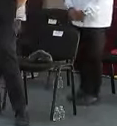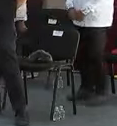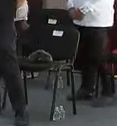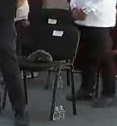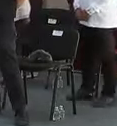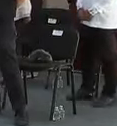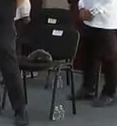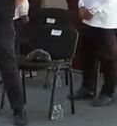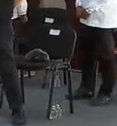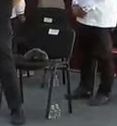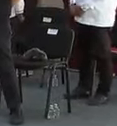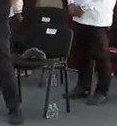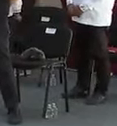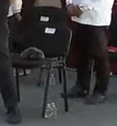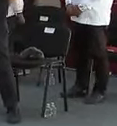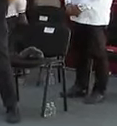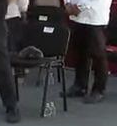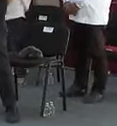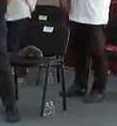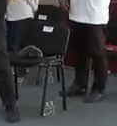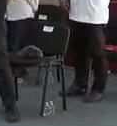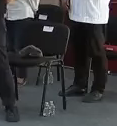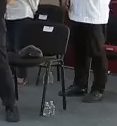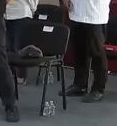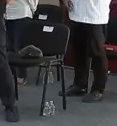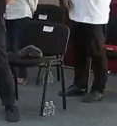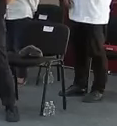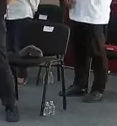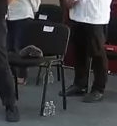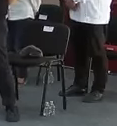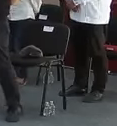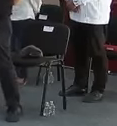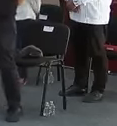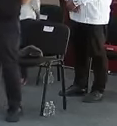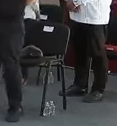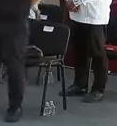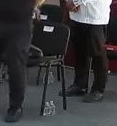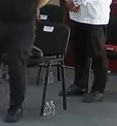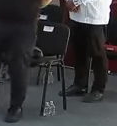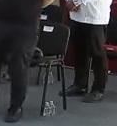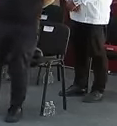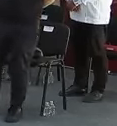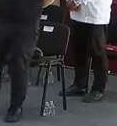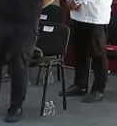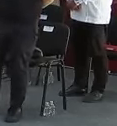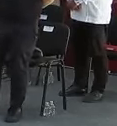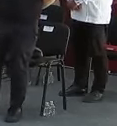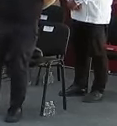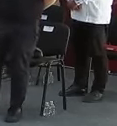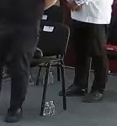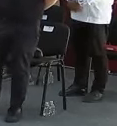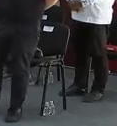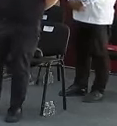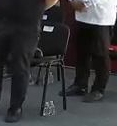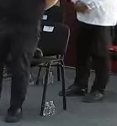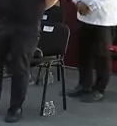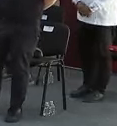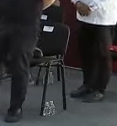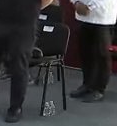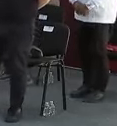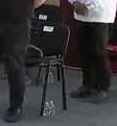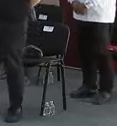Preside este evento de inauguración de Camino Benito Juárez, entrega y evaluación del programa de caminos